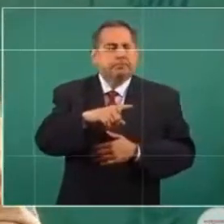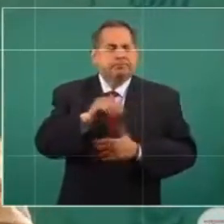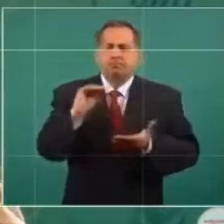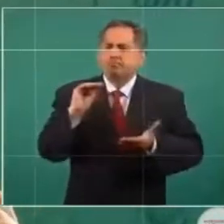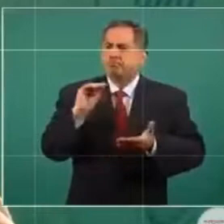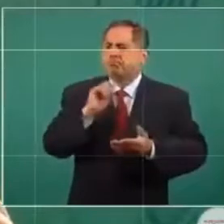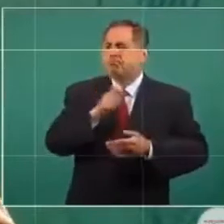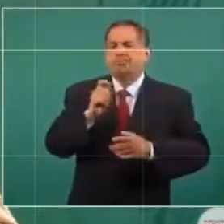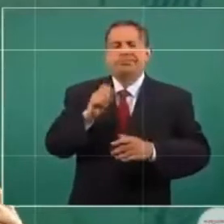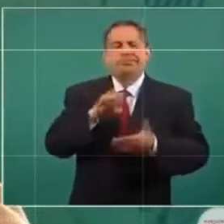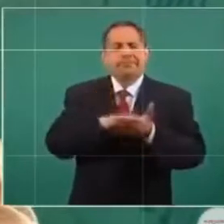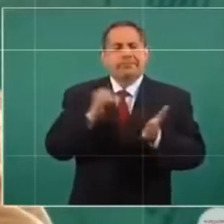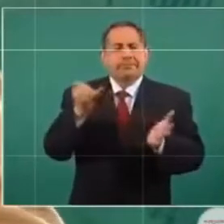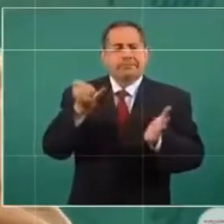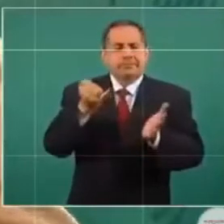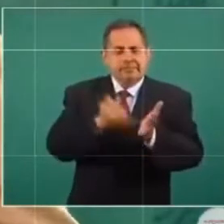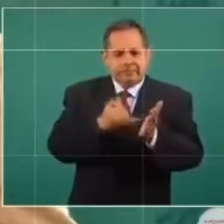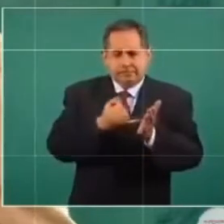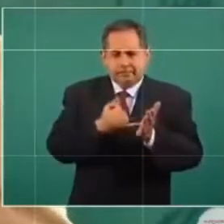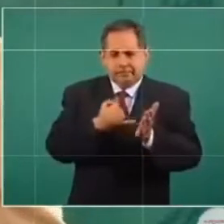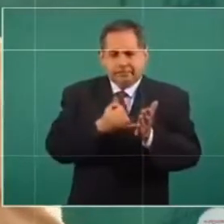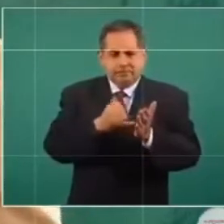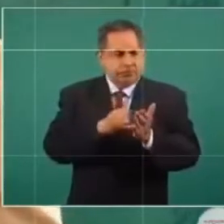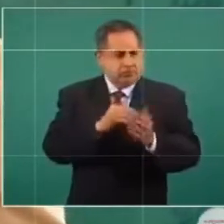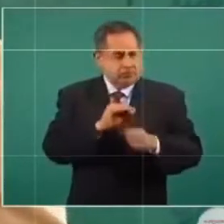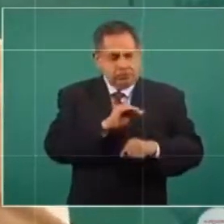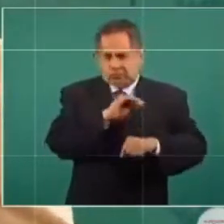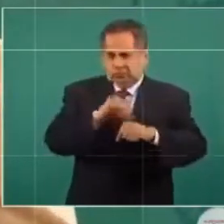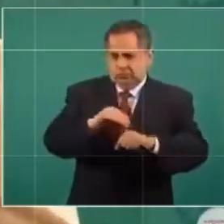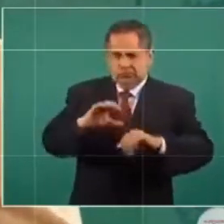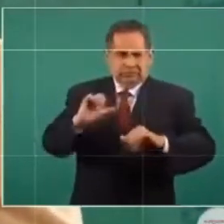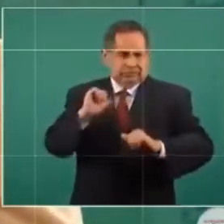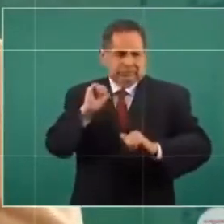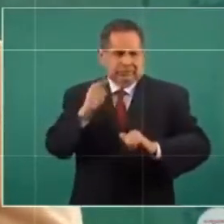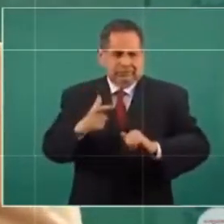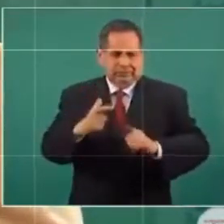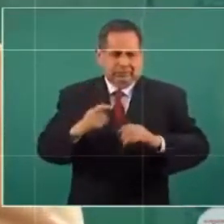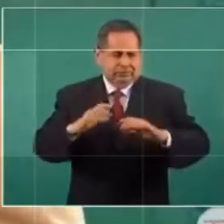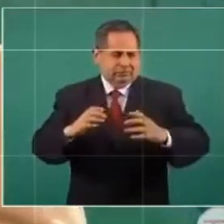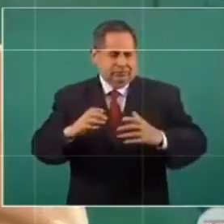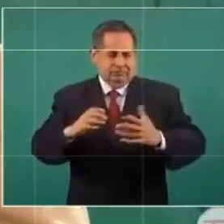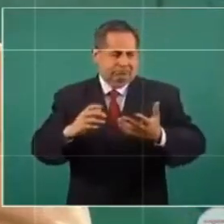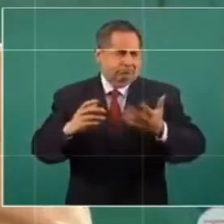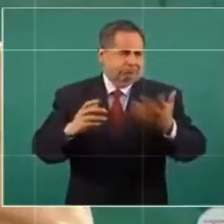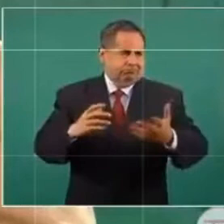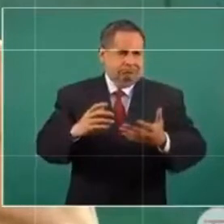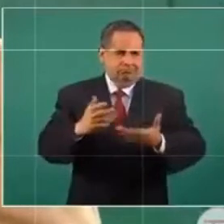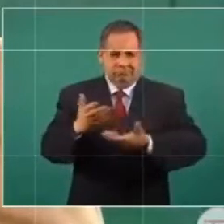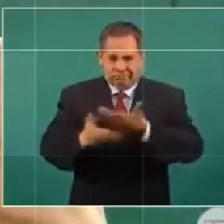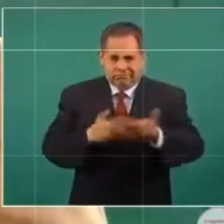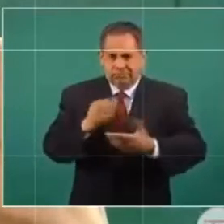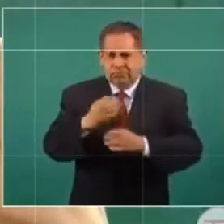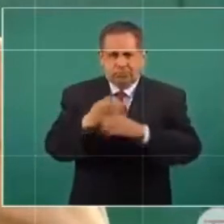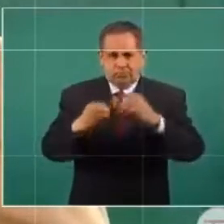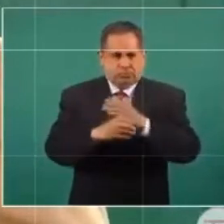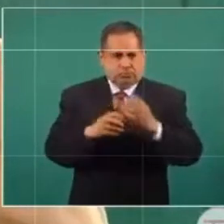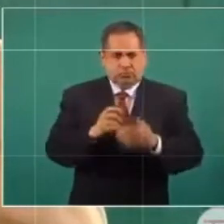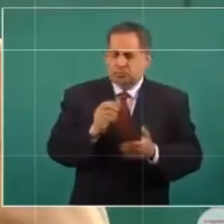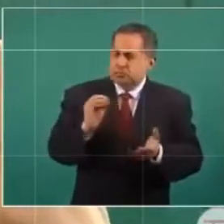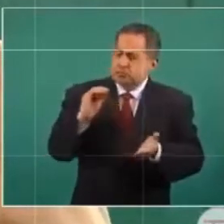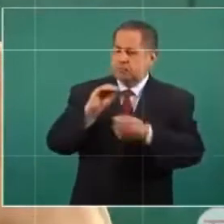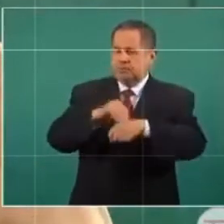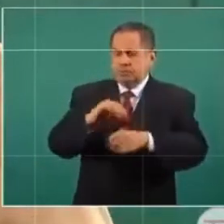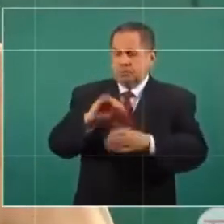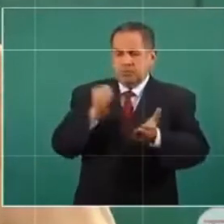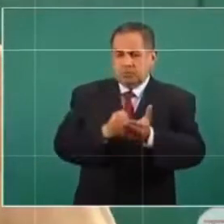impuesto que no esté gravado alguna mercancía o alguna algún servicio, y en